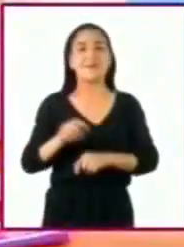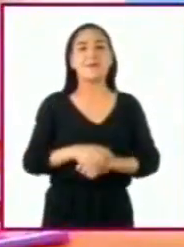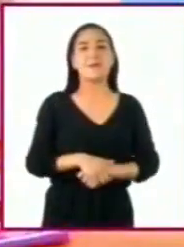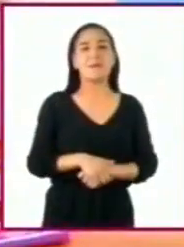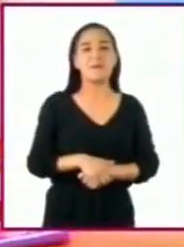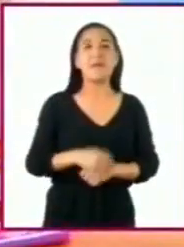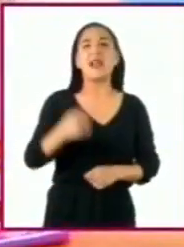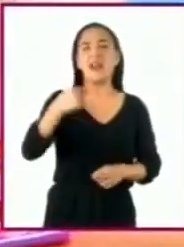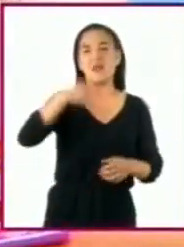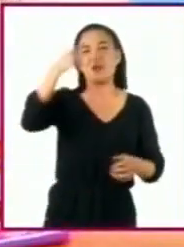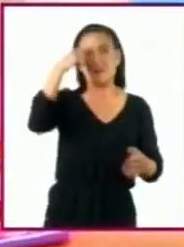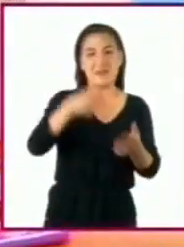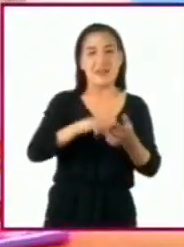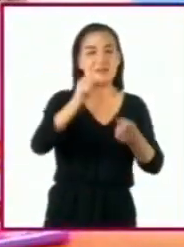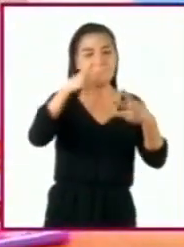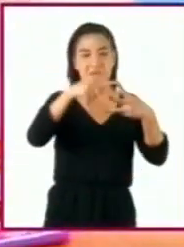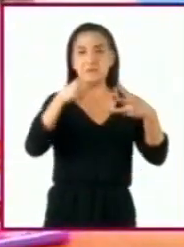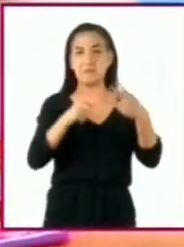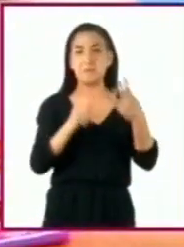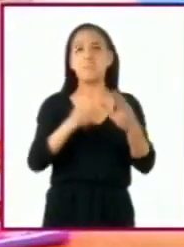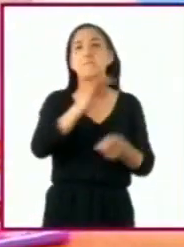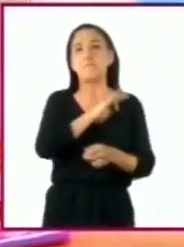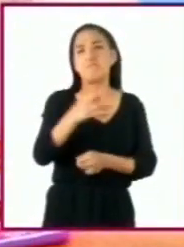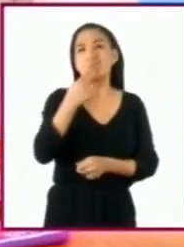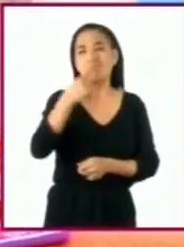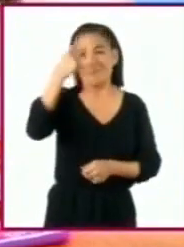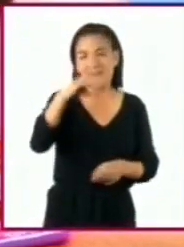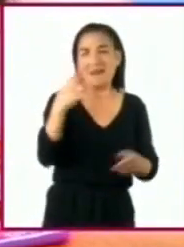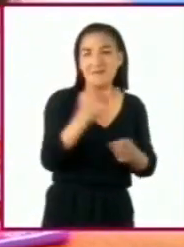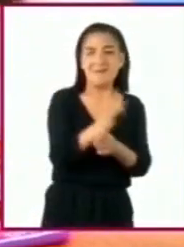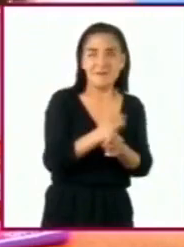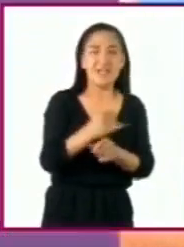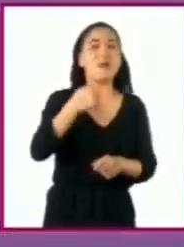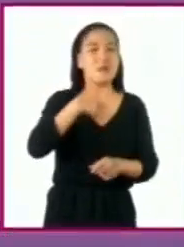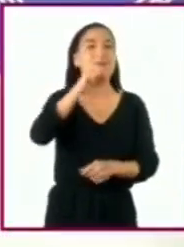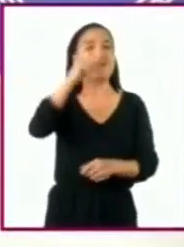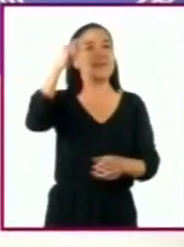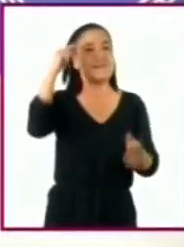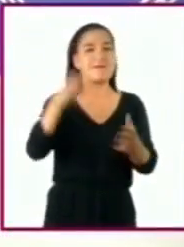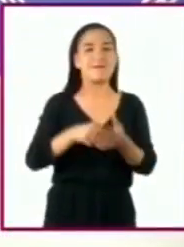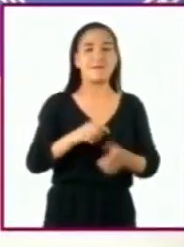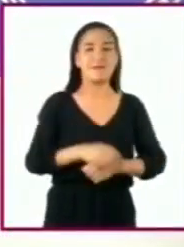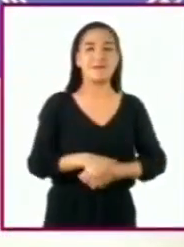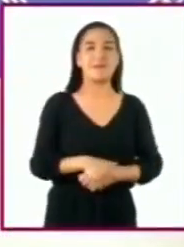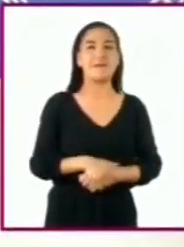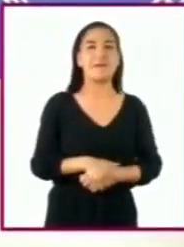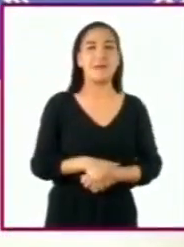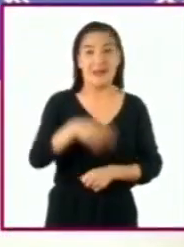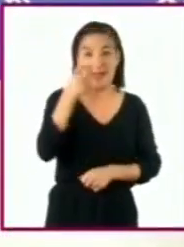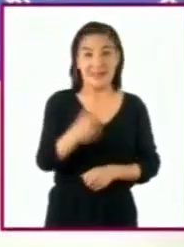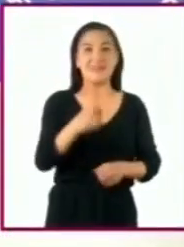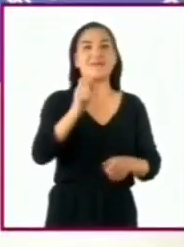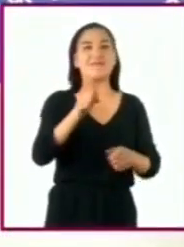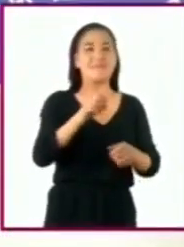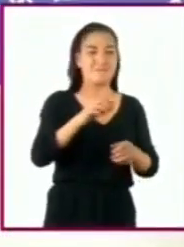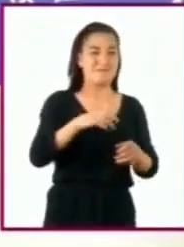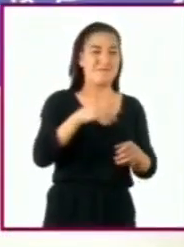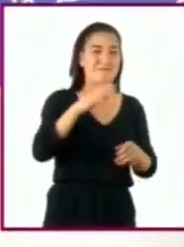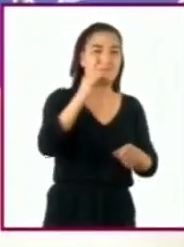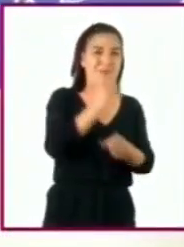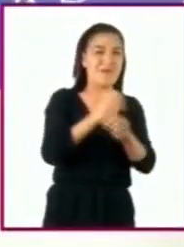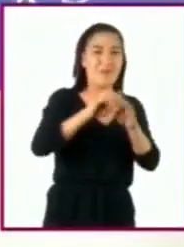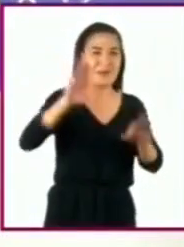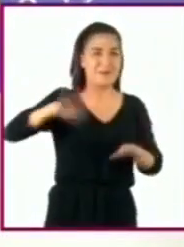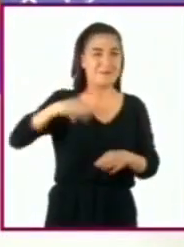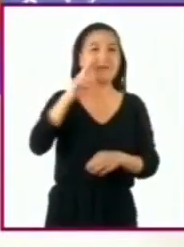Yo creo que los 3 tipos de textos nos pueden servir para la investigación. Yo también lo creo. Basados en la información anterior, podemos